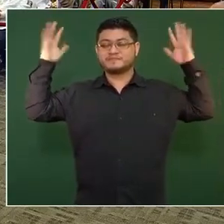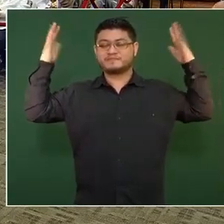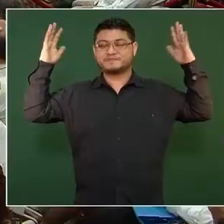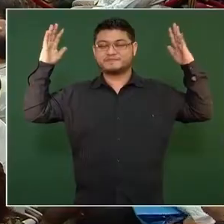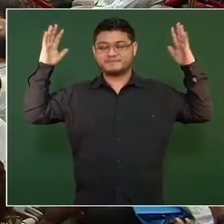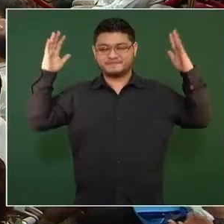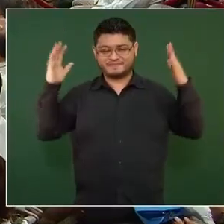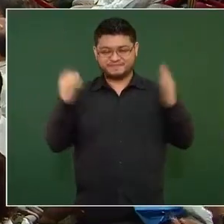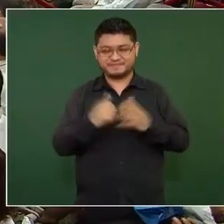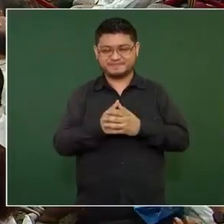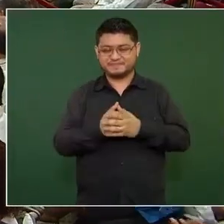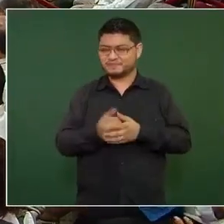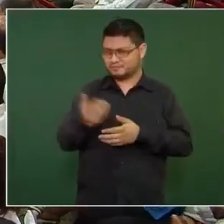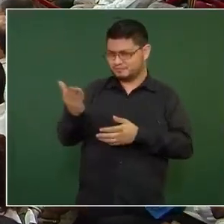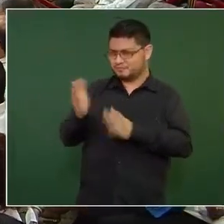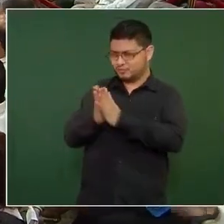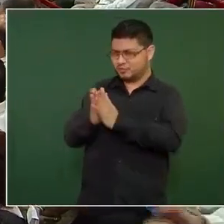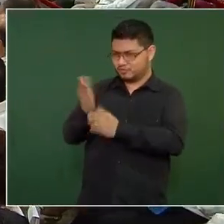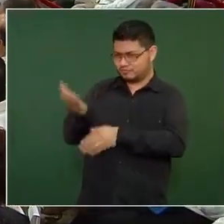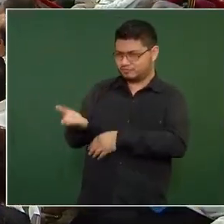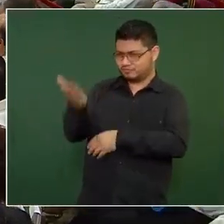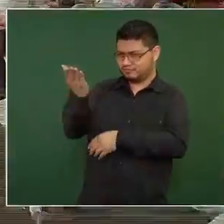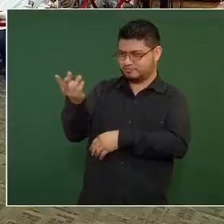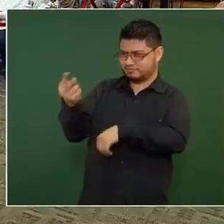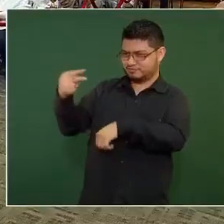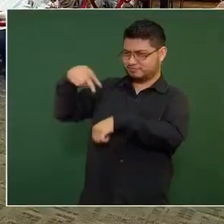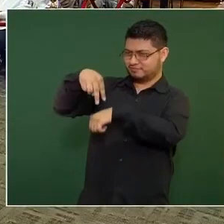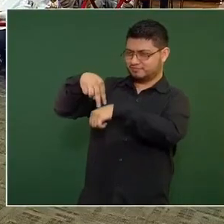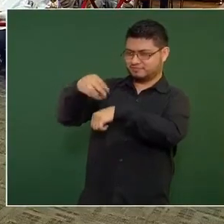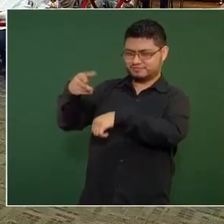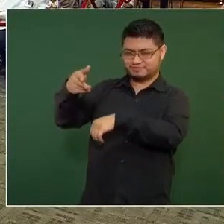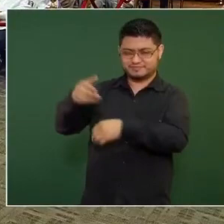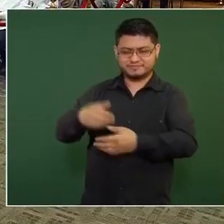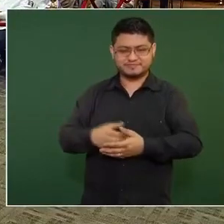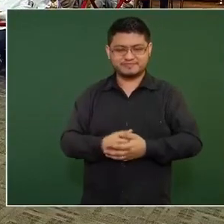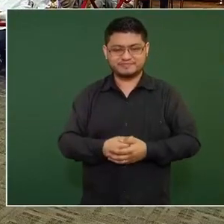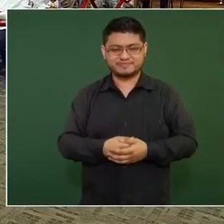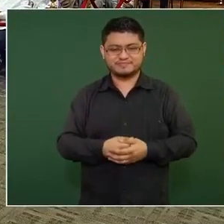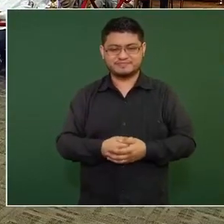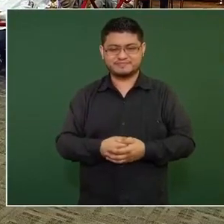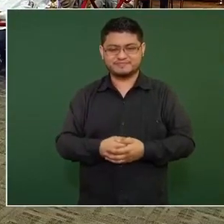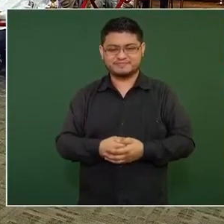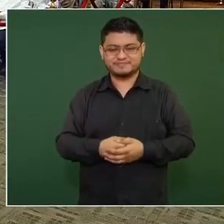pero te pones de pie, te pones de pie.